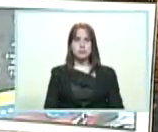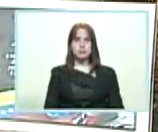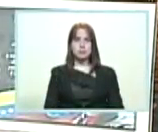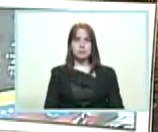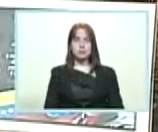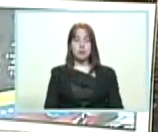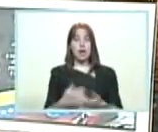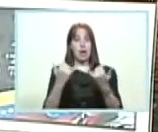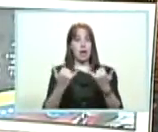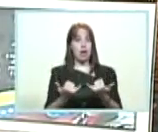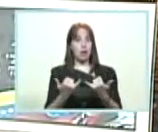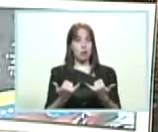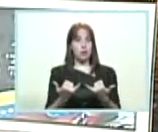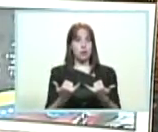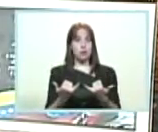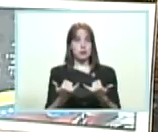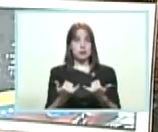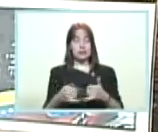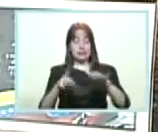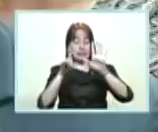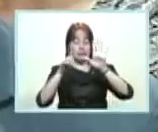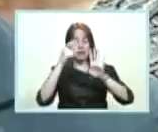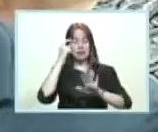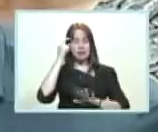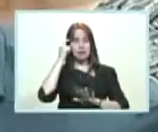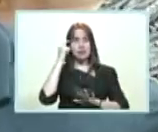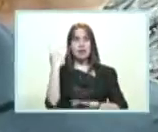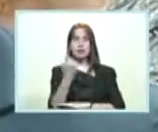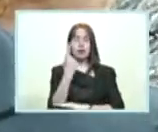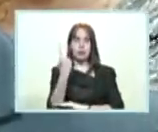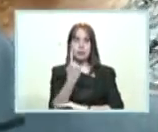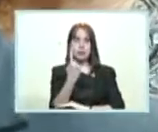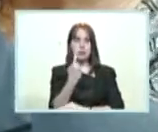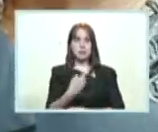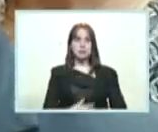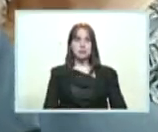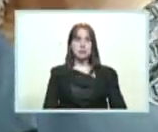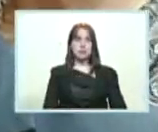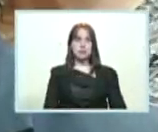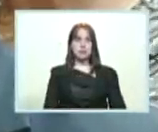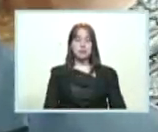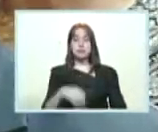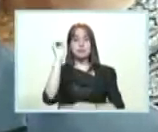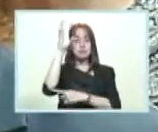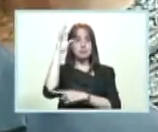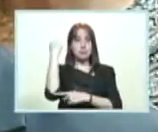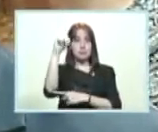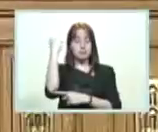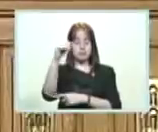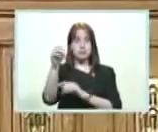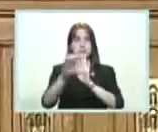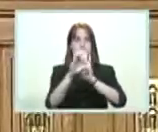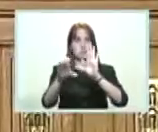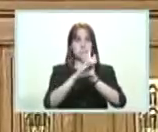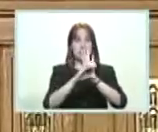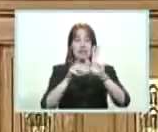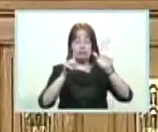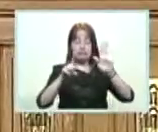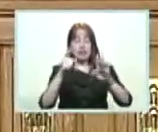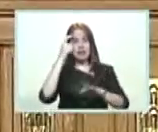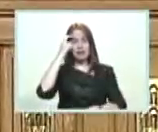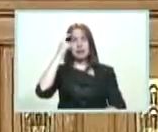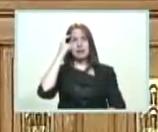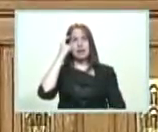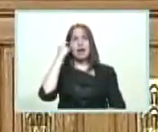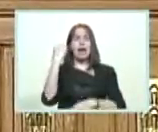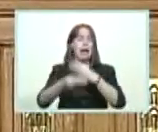Han pasado 6 días apenas y la Asamblea Nacional Constituyente en 6 días ha